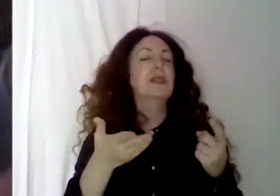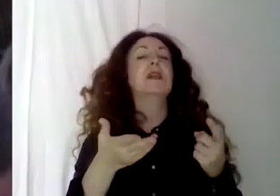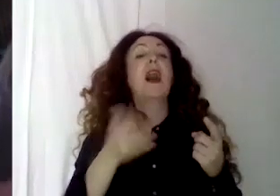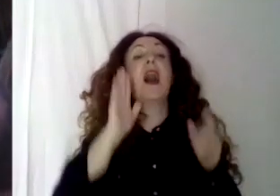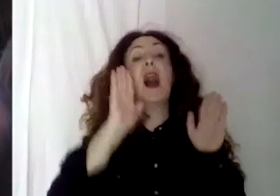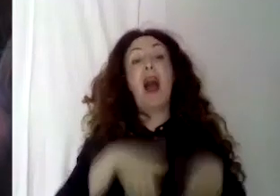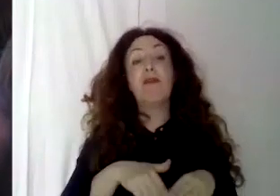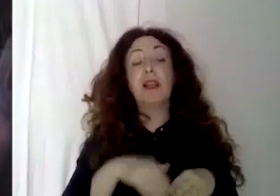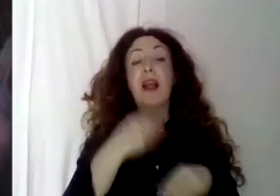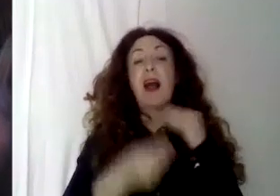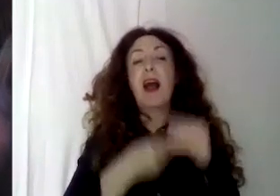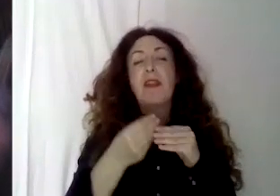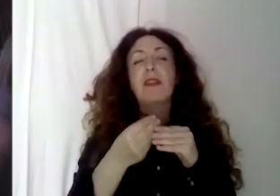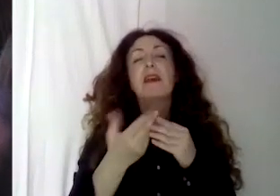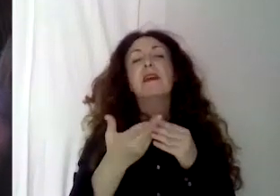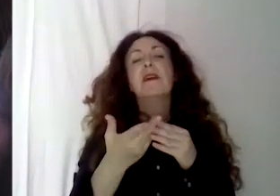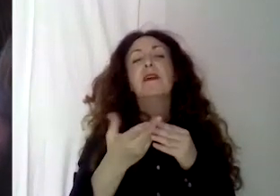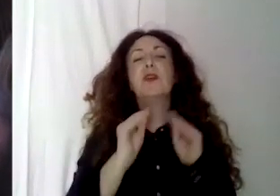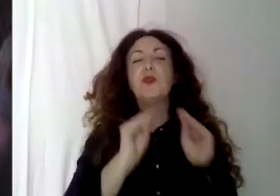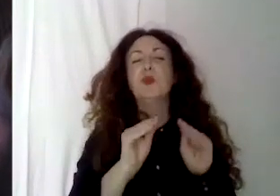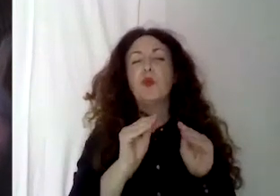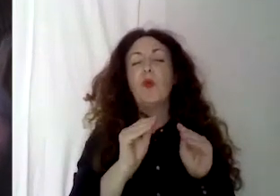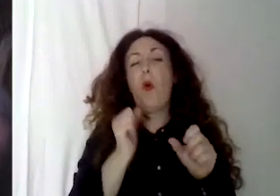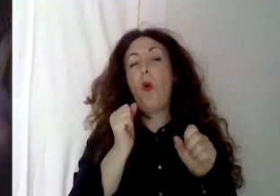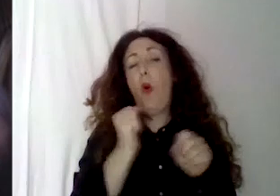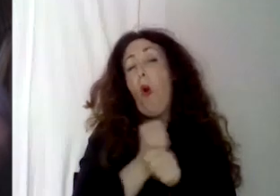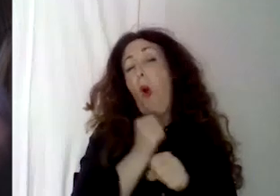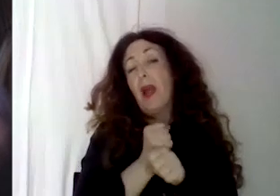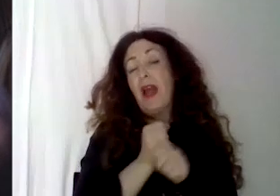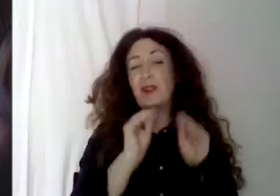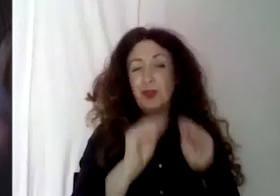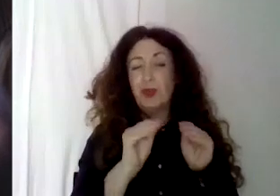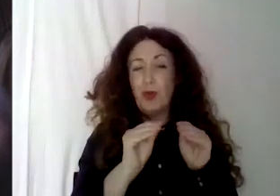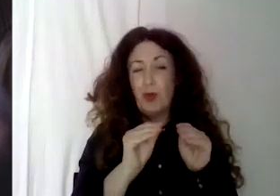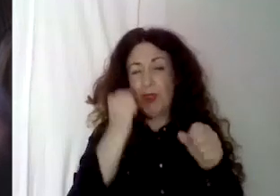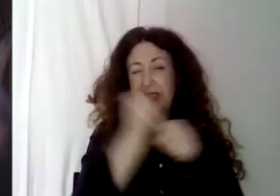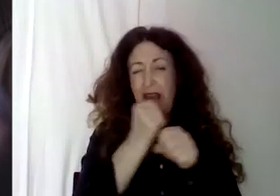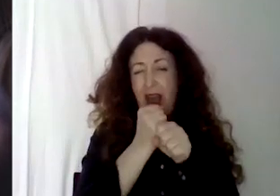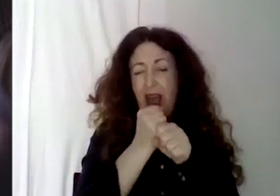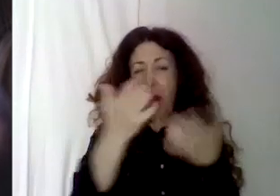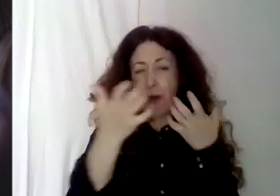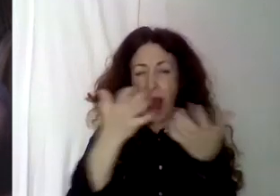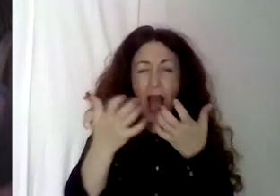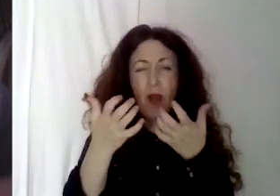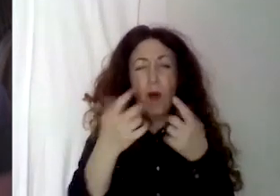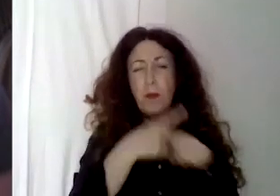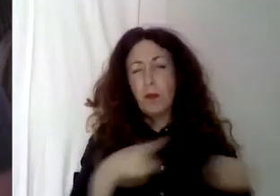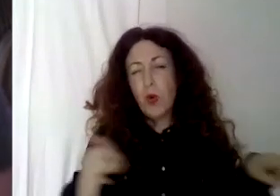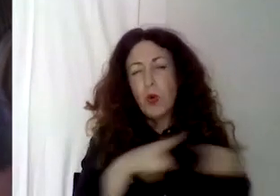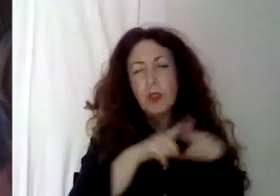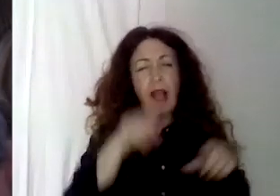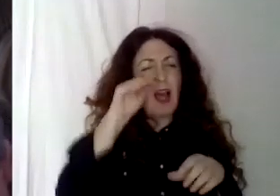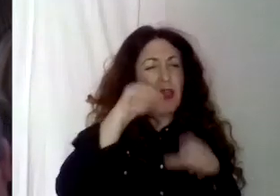obra pequeña en cantidad, pero intensa en emociones, que realmente